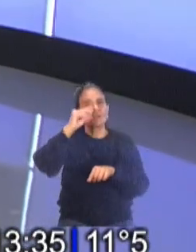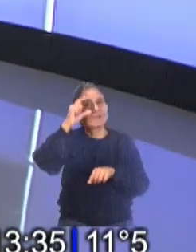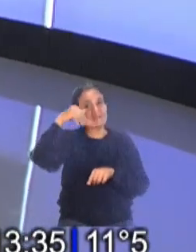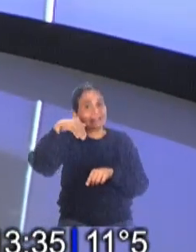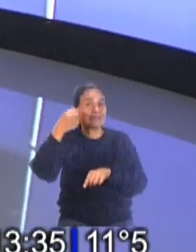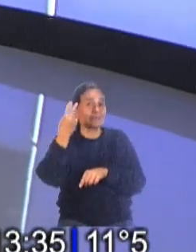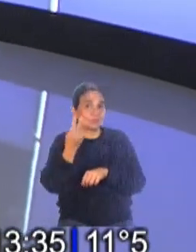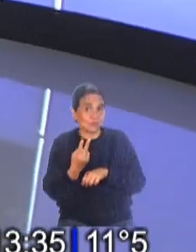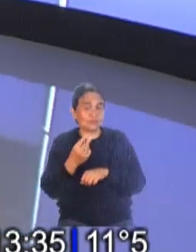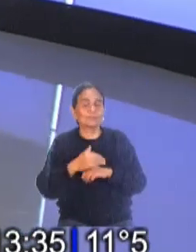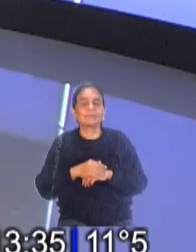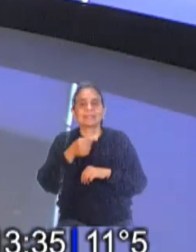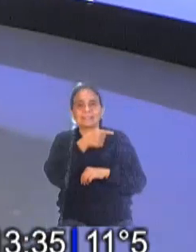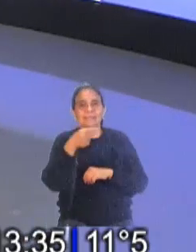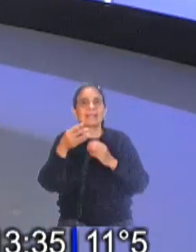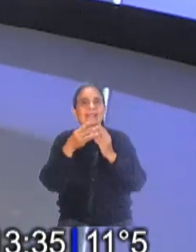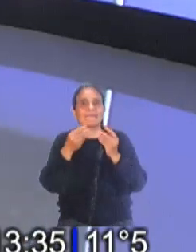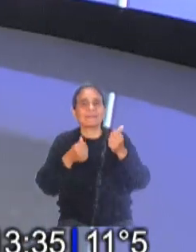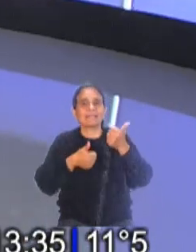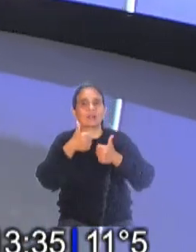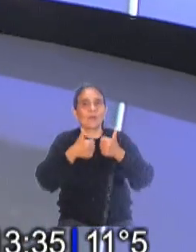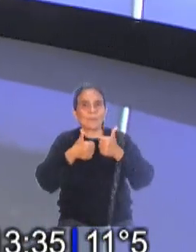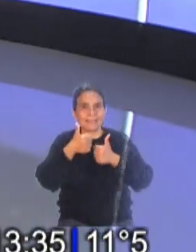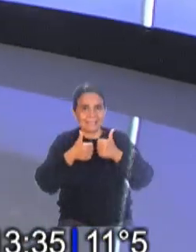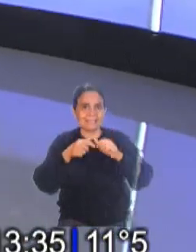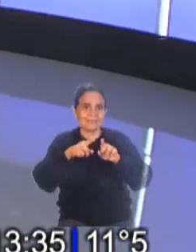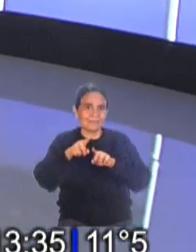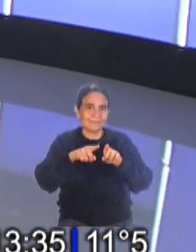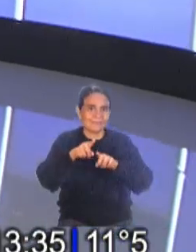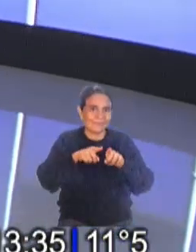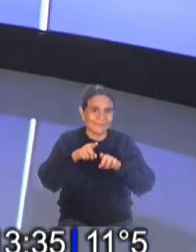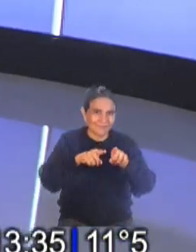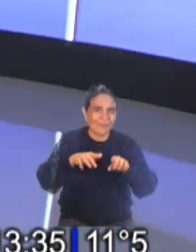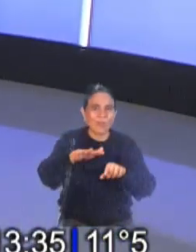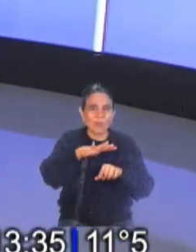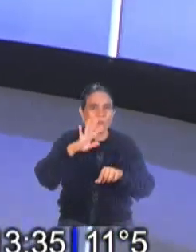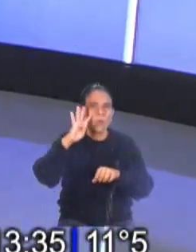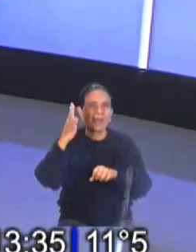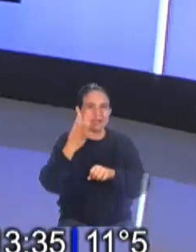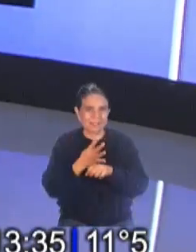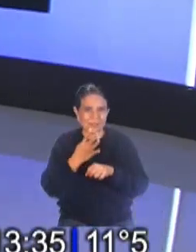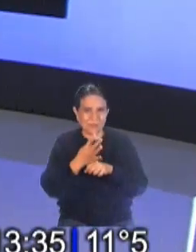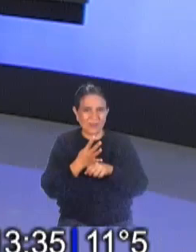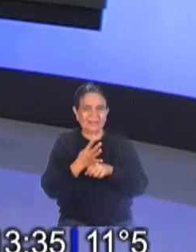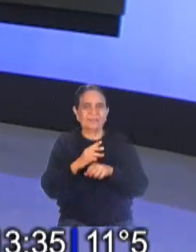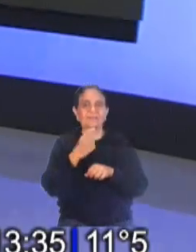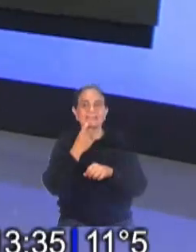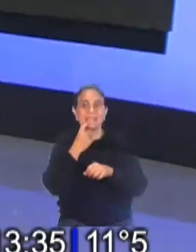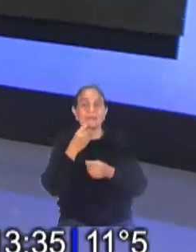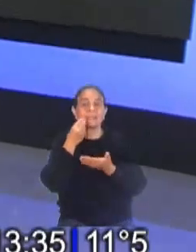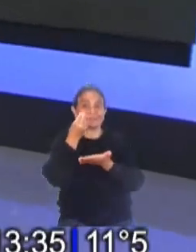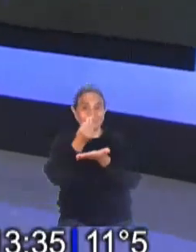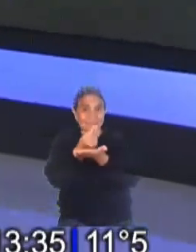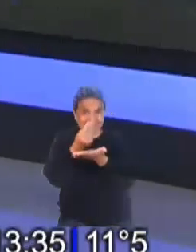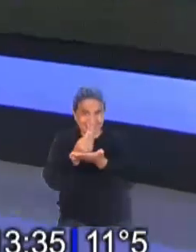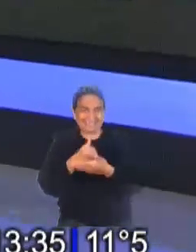de semana en la clase 1 del Turismo Pista en el Autódromo Ciudad de Río Cuarto. Gran representación de los puntanos y te lo